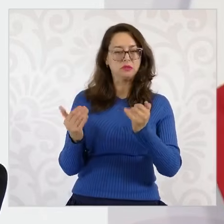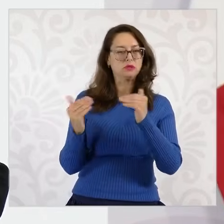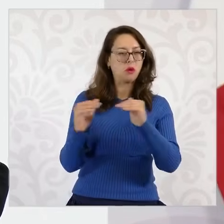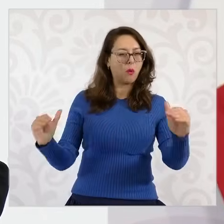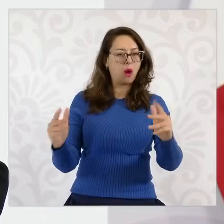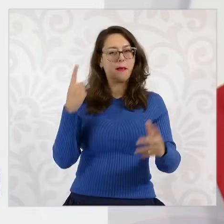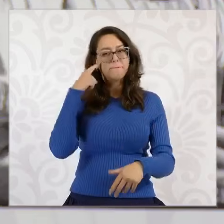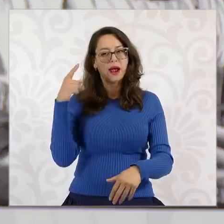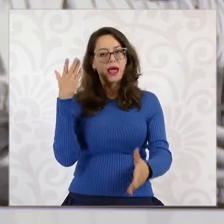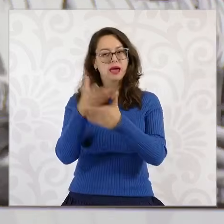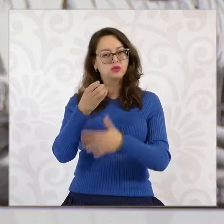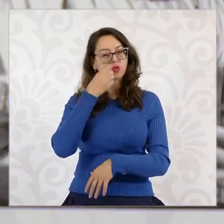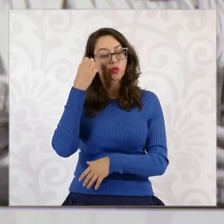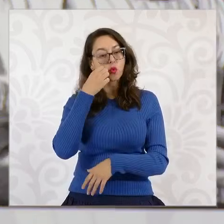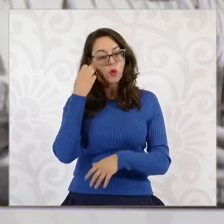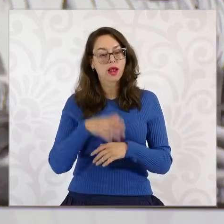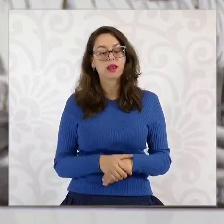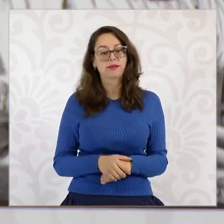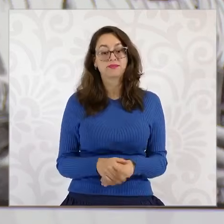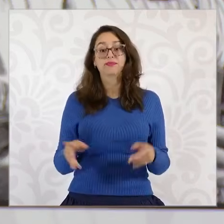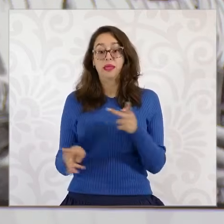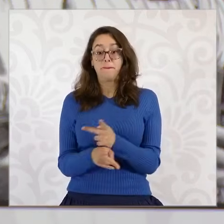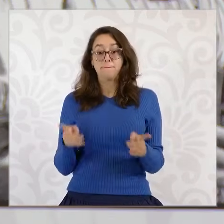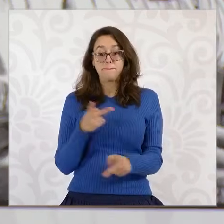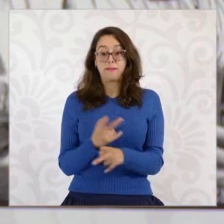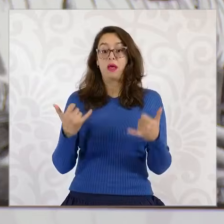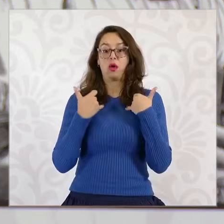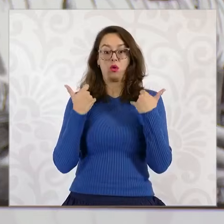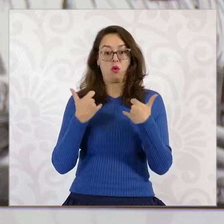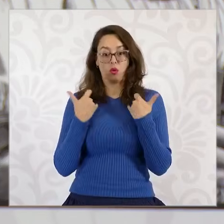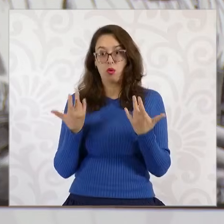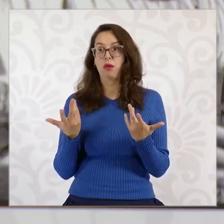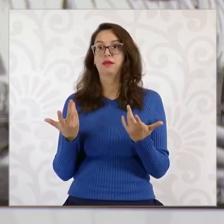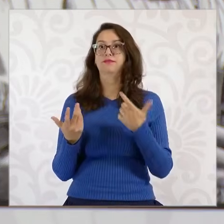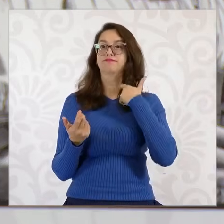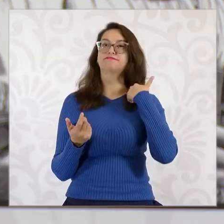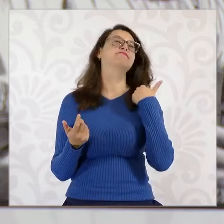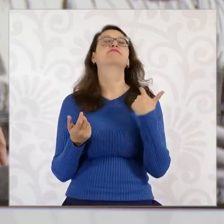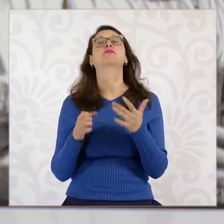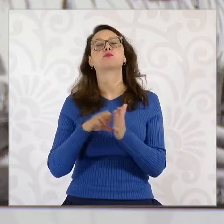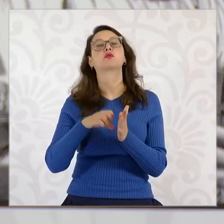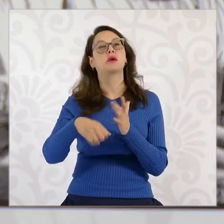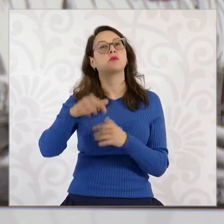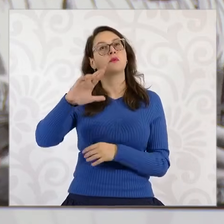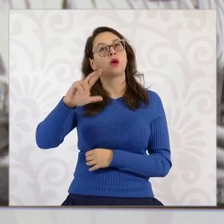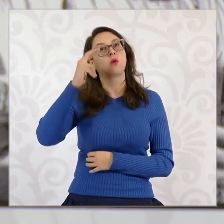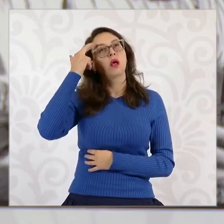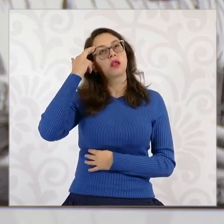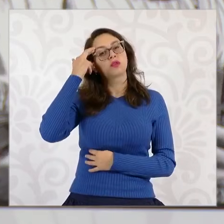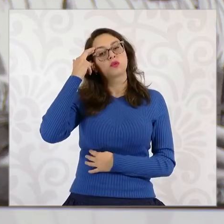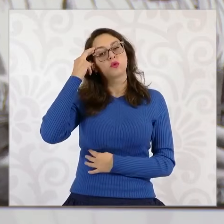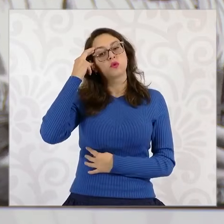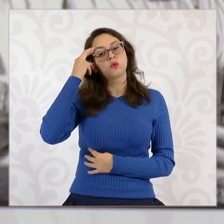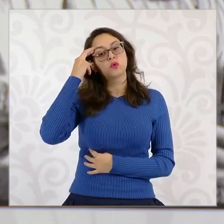para poder ir a la escuela, que los jóvenes de preparatoria… Recuerdo, por ejemplo, en la gira que